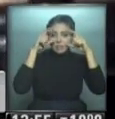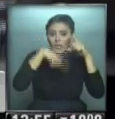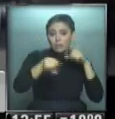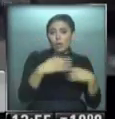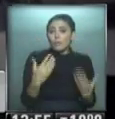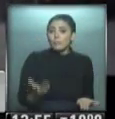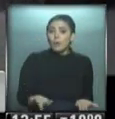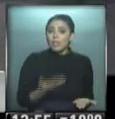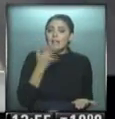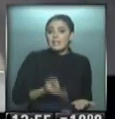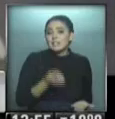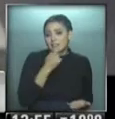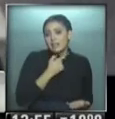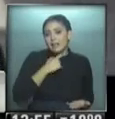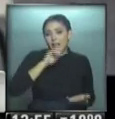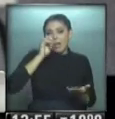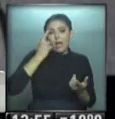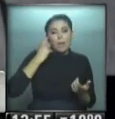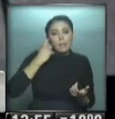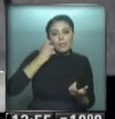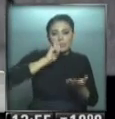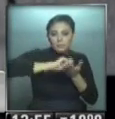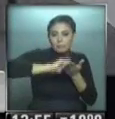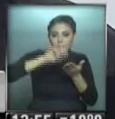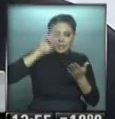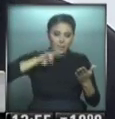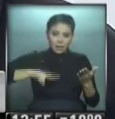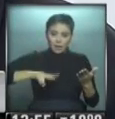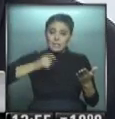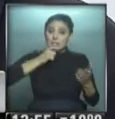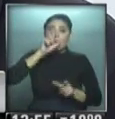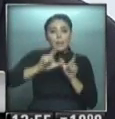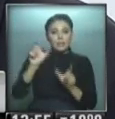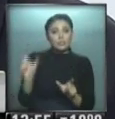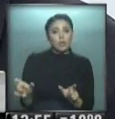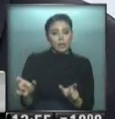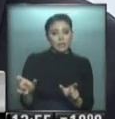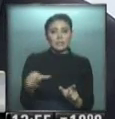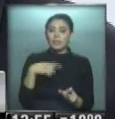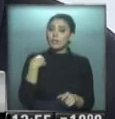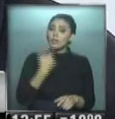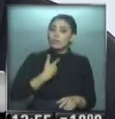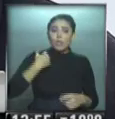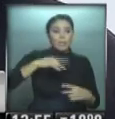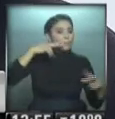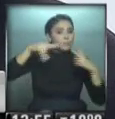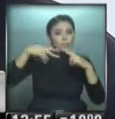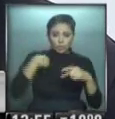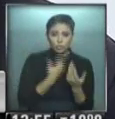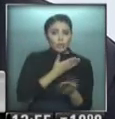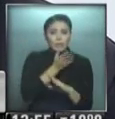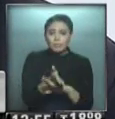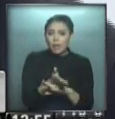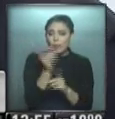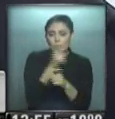ellos pueden entonces decidir si quieren aprender a leer y escribir mientras haya personas que tengamos que operar ahí vamos a estar sin